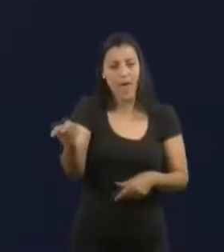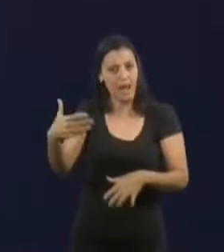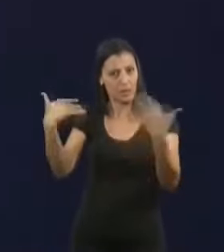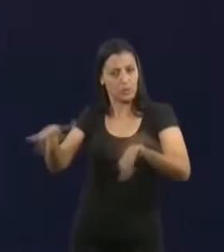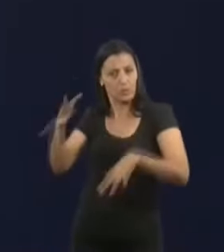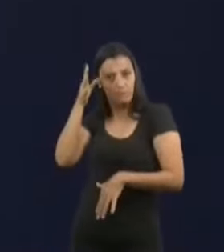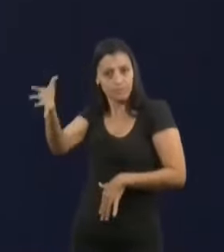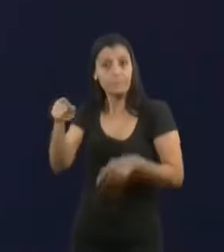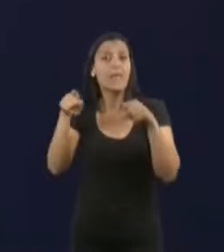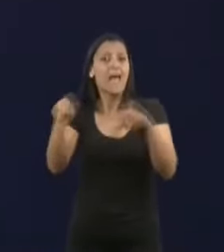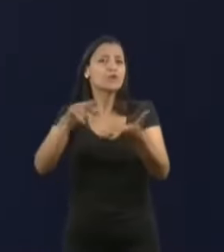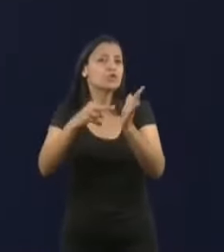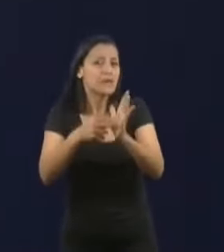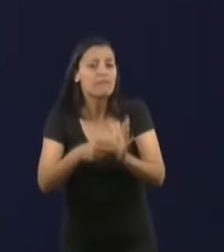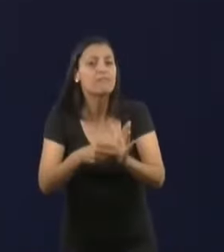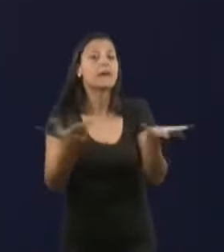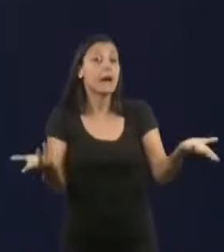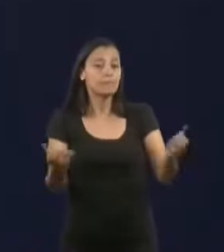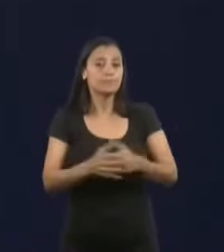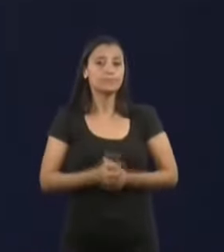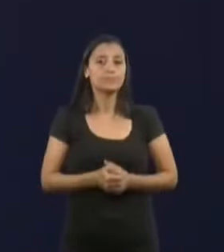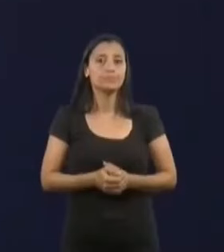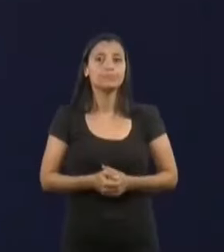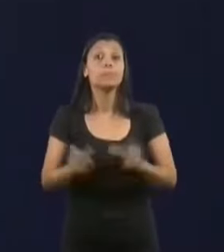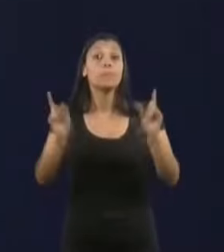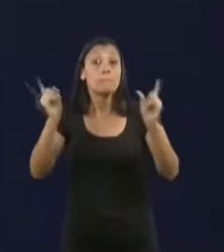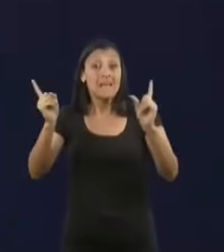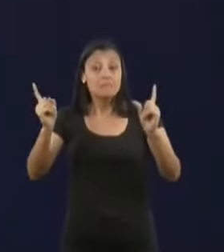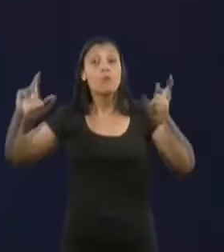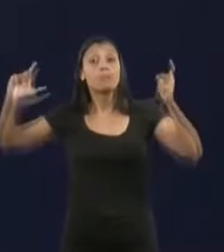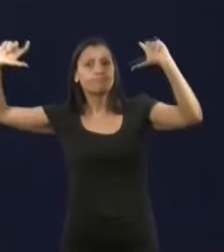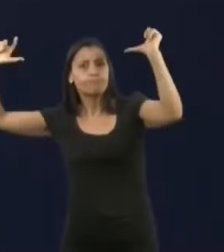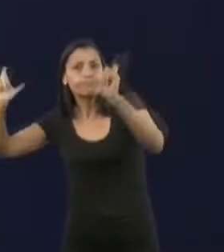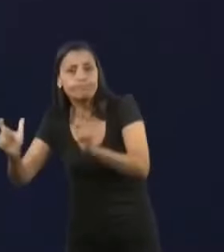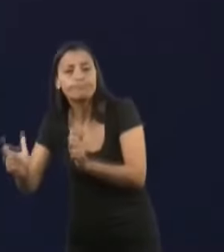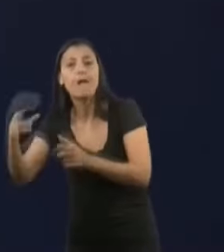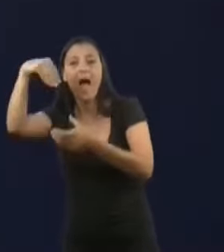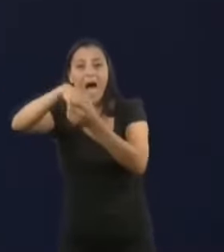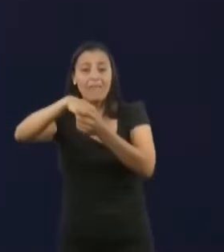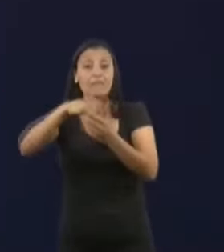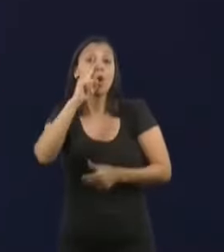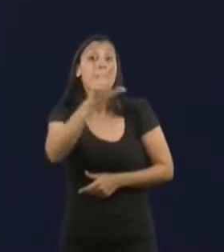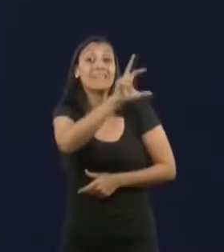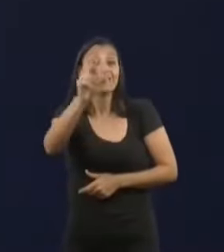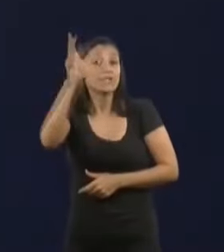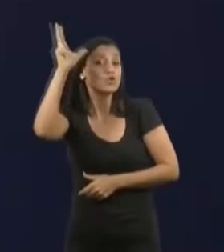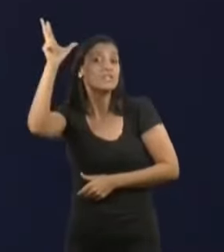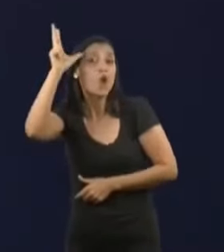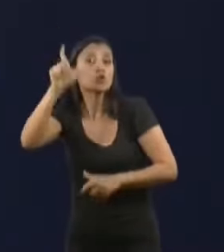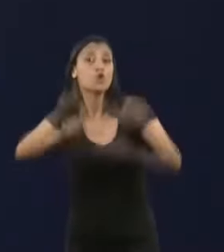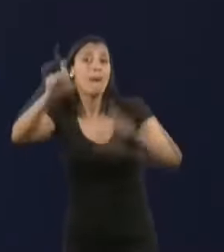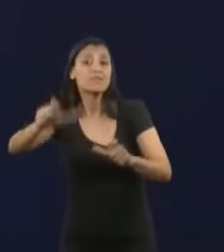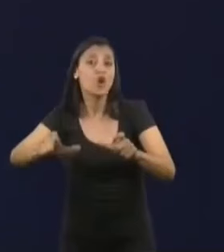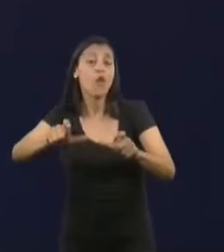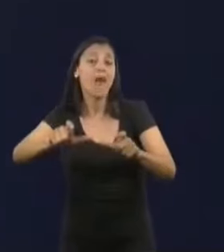eh representa una baja en la planta de personal del estado de 1388 puestos de